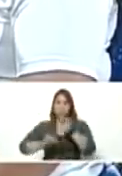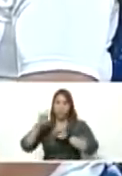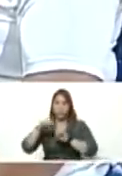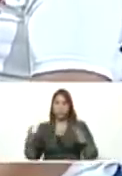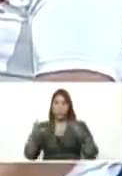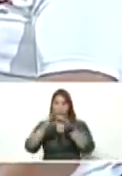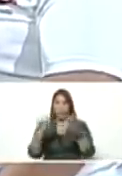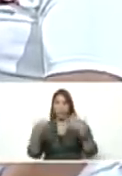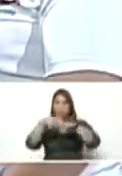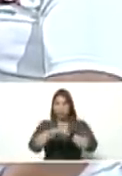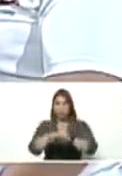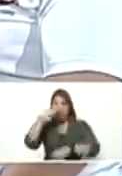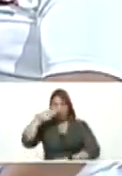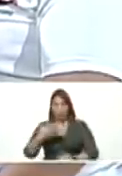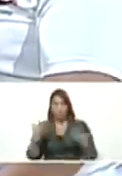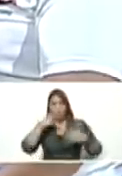unión